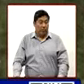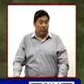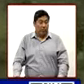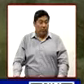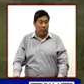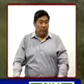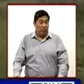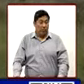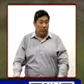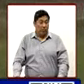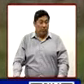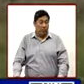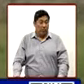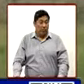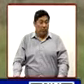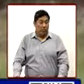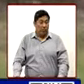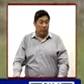Las balas son estas. Balas son, ¿no?